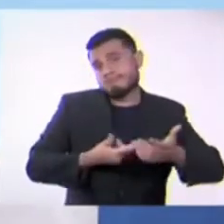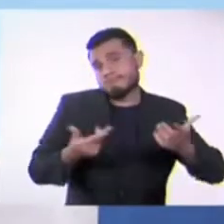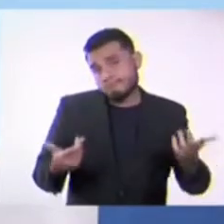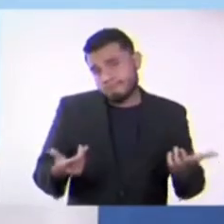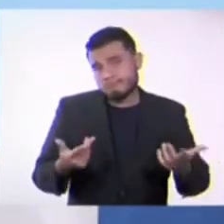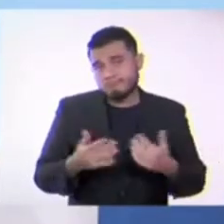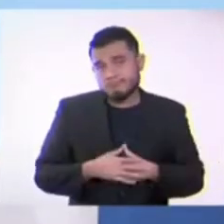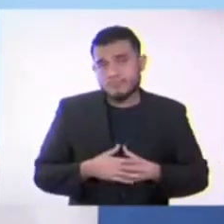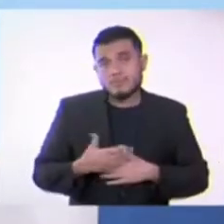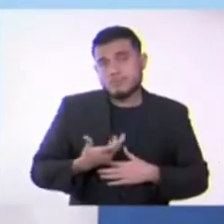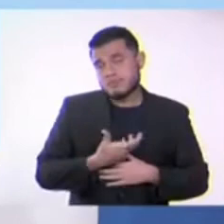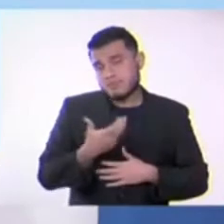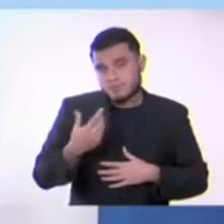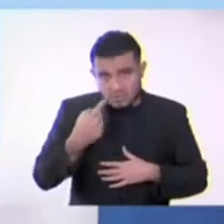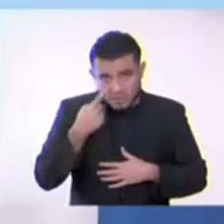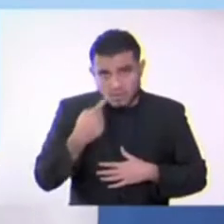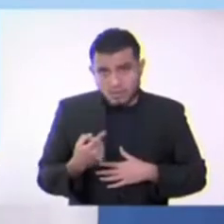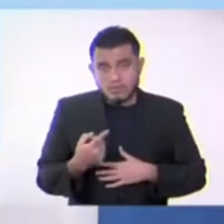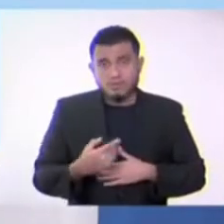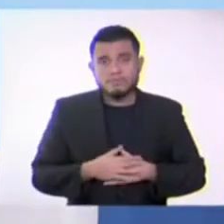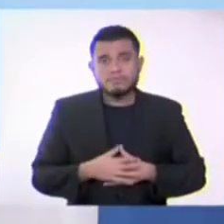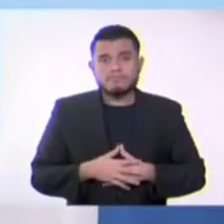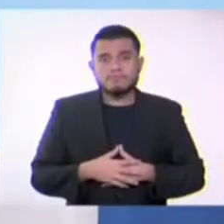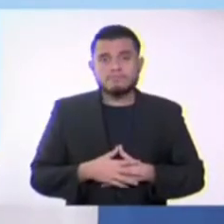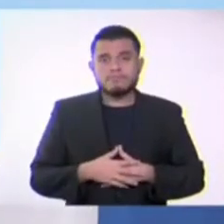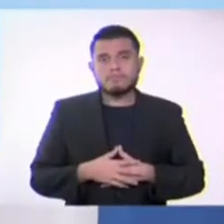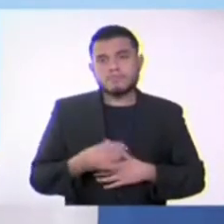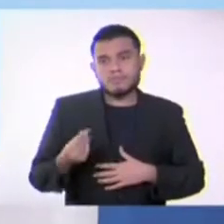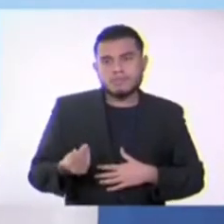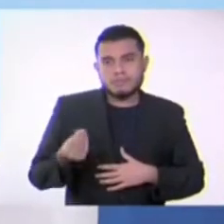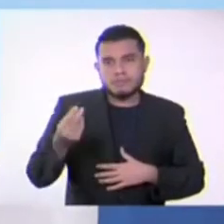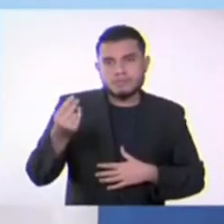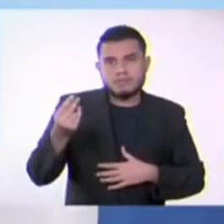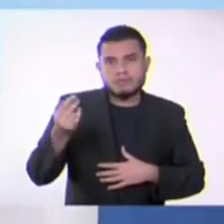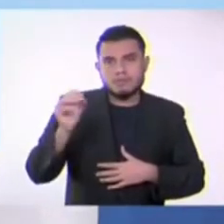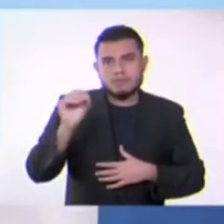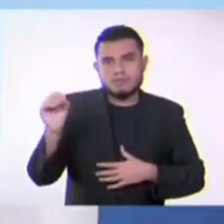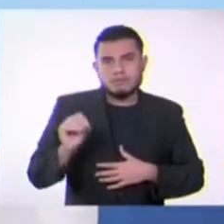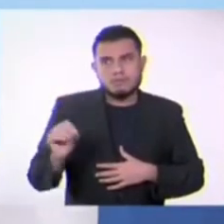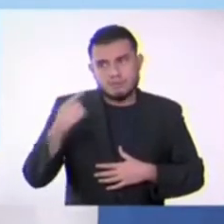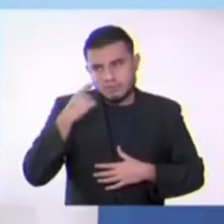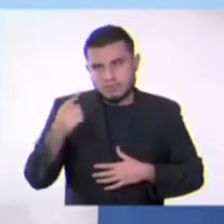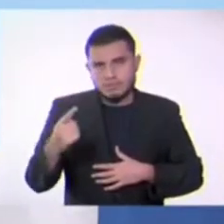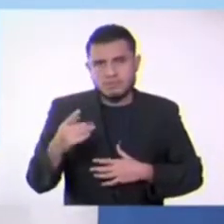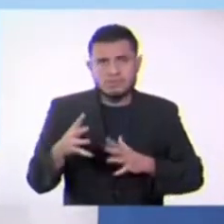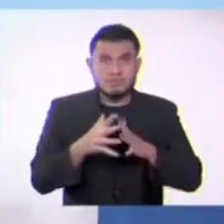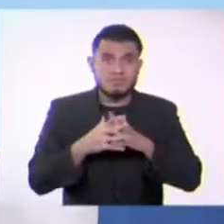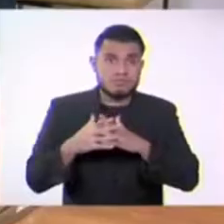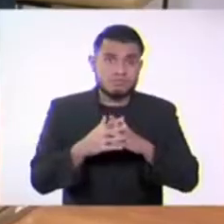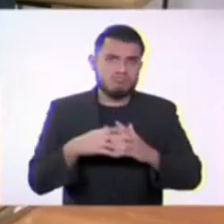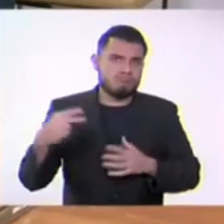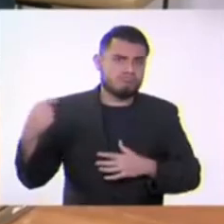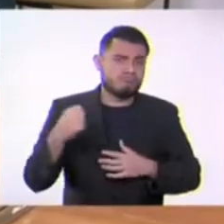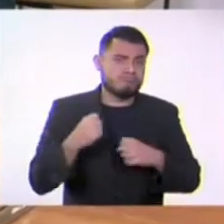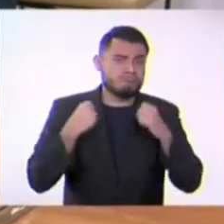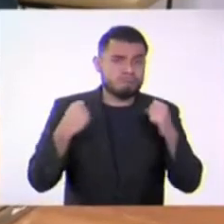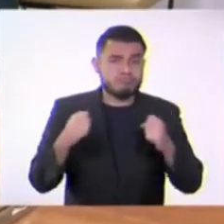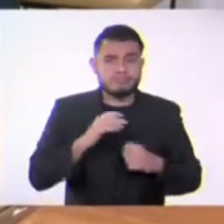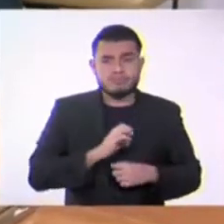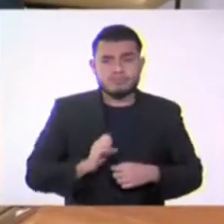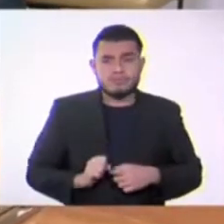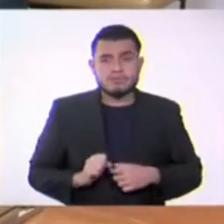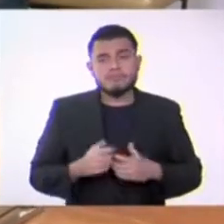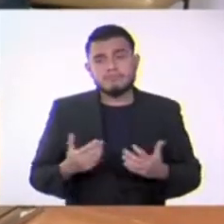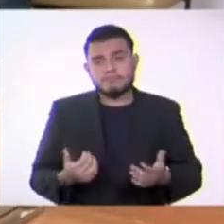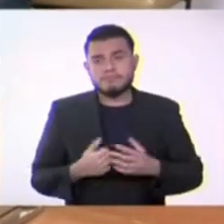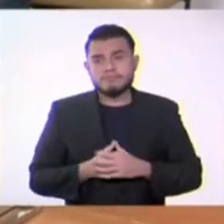si nosotros revisamos nuestros indicadores económicos, vemos que Estados Unidos es un socio comercial fuerte para El Salvador. Total. Sin